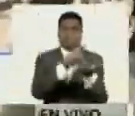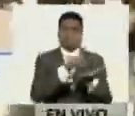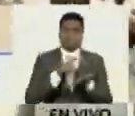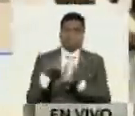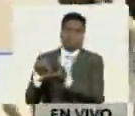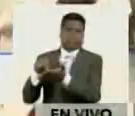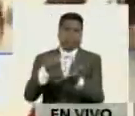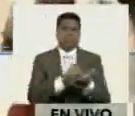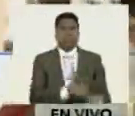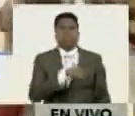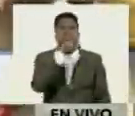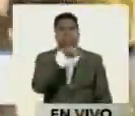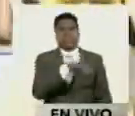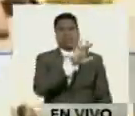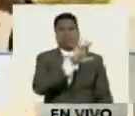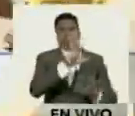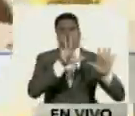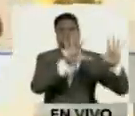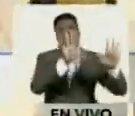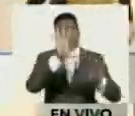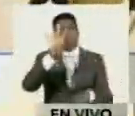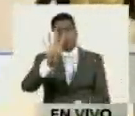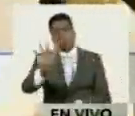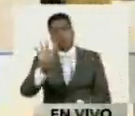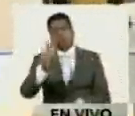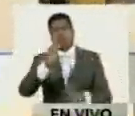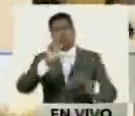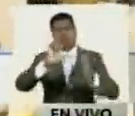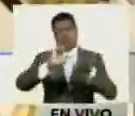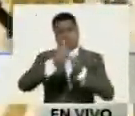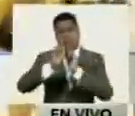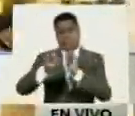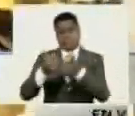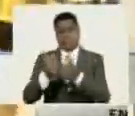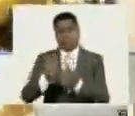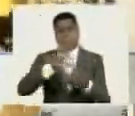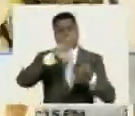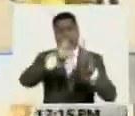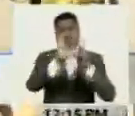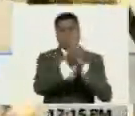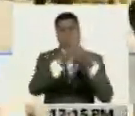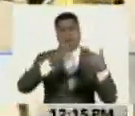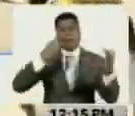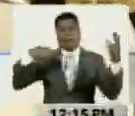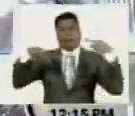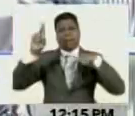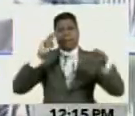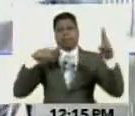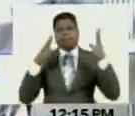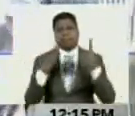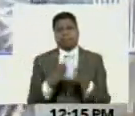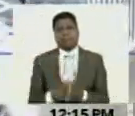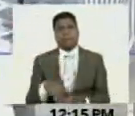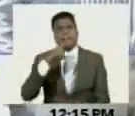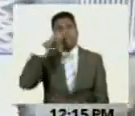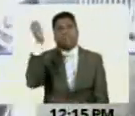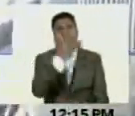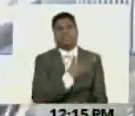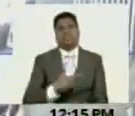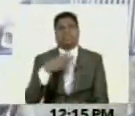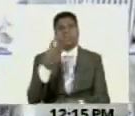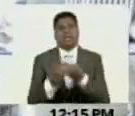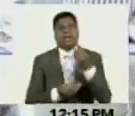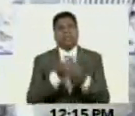este 14º Festival Deportivo, Recreativo y Cultural. El presidente Nicolás Maduro sigue